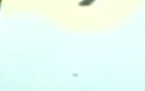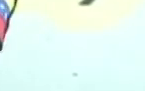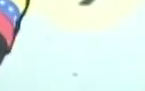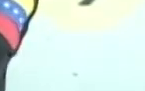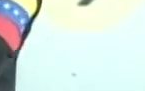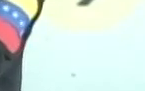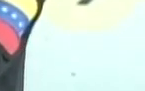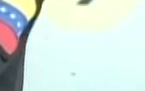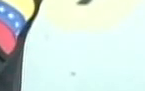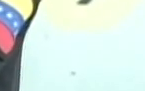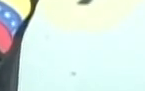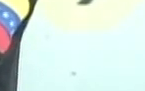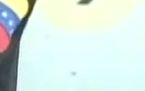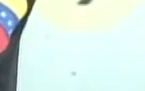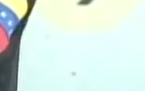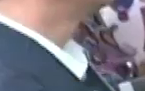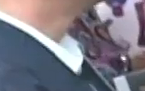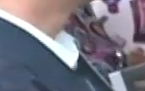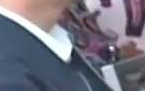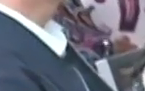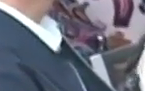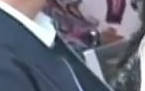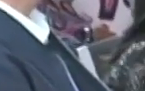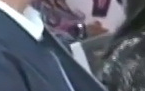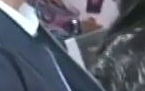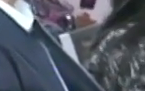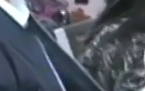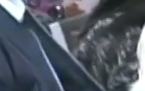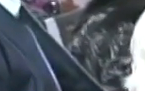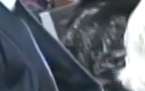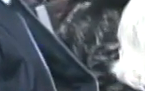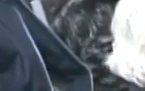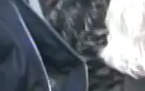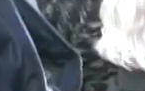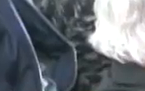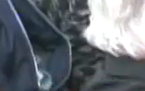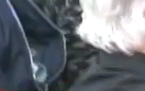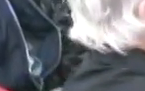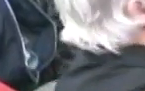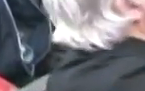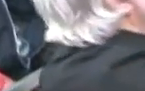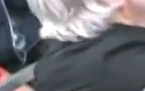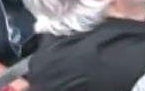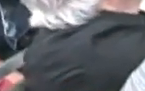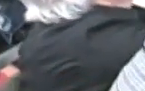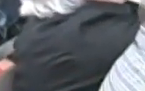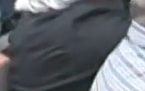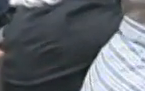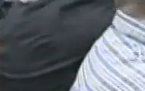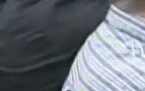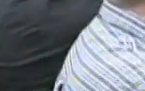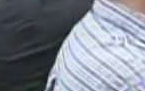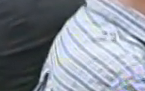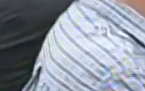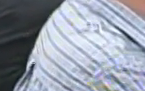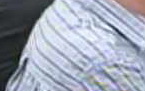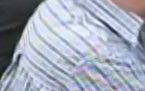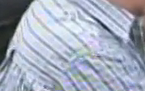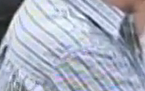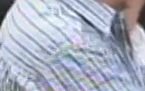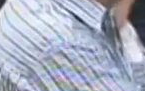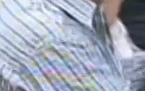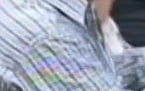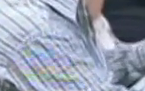el pueblo fue reprimido brutalmente, no por la policía